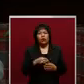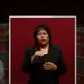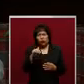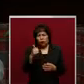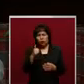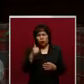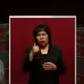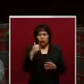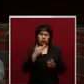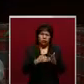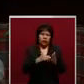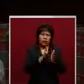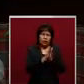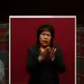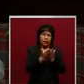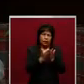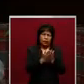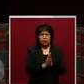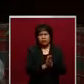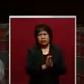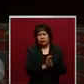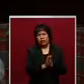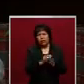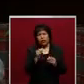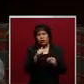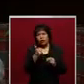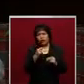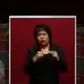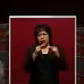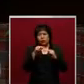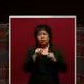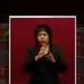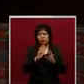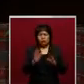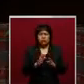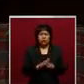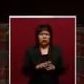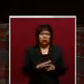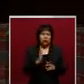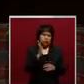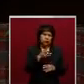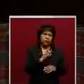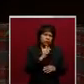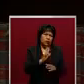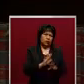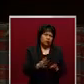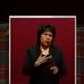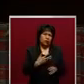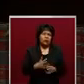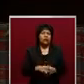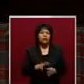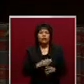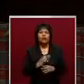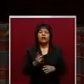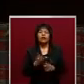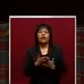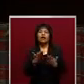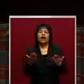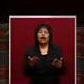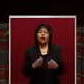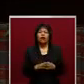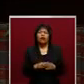libros de niveles inferiores, pero ya estamos resolviéndolo. Muy bien. Entonces, ¿por qué menciono esto? Porque se tiene que